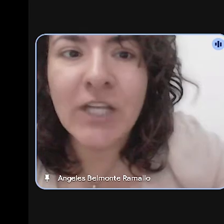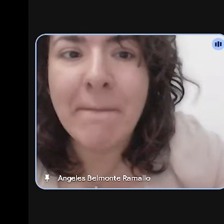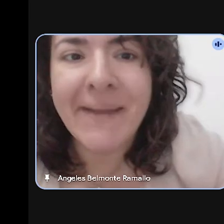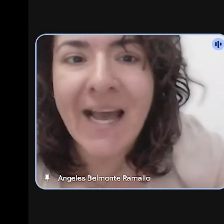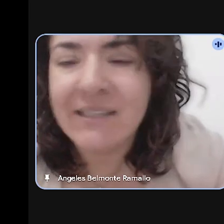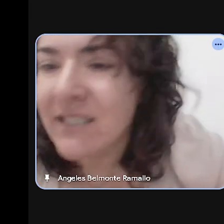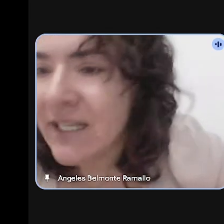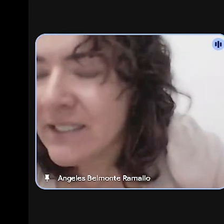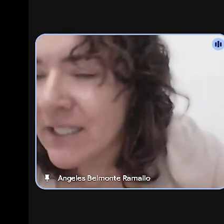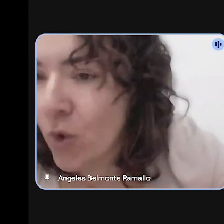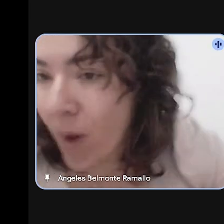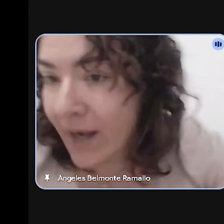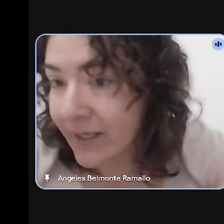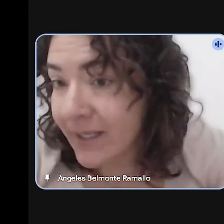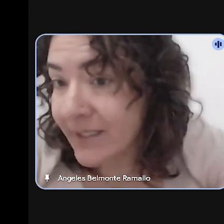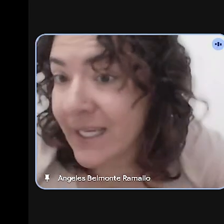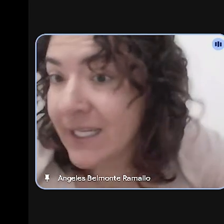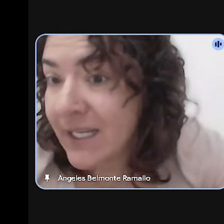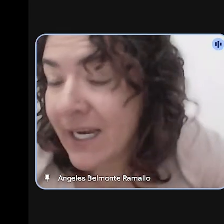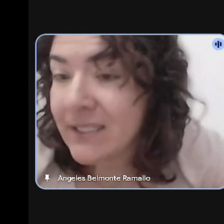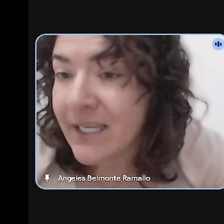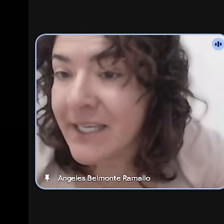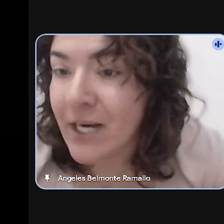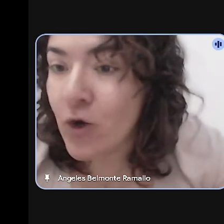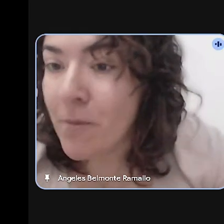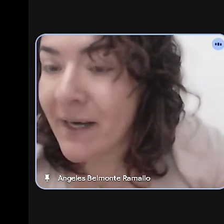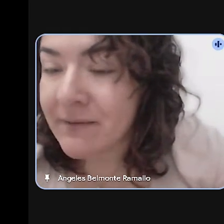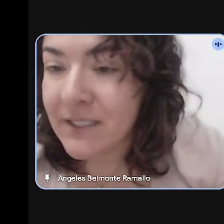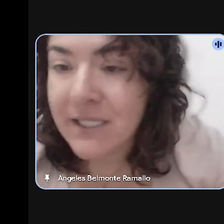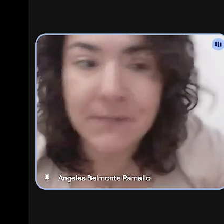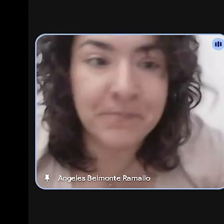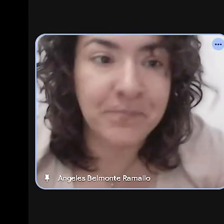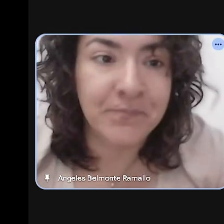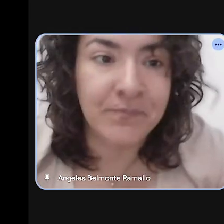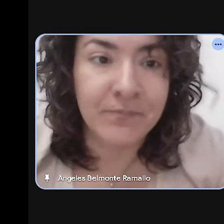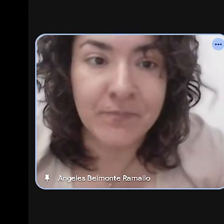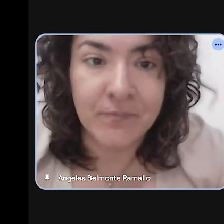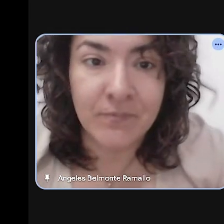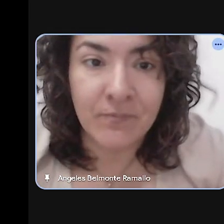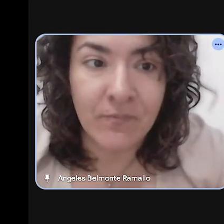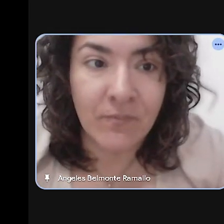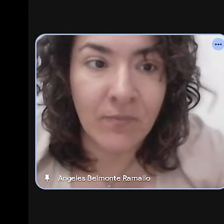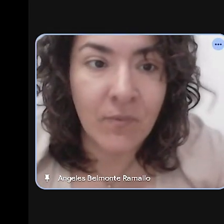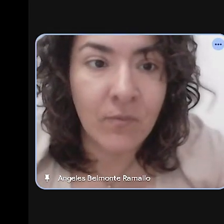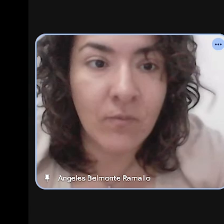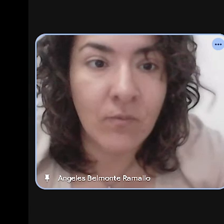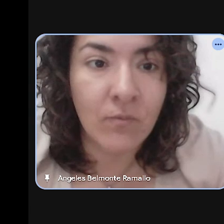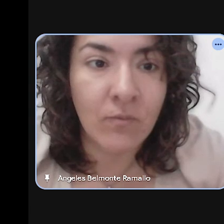¿Alguna otra práctica del lenguaje que tengan, que quieran compartir?